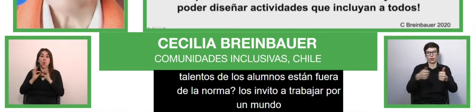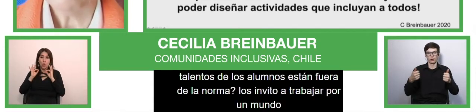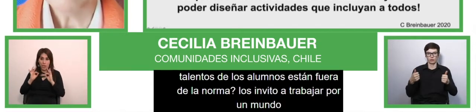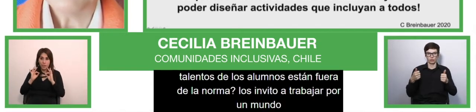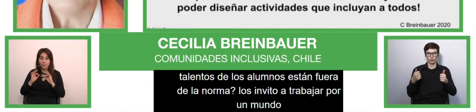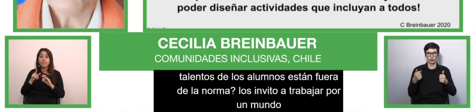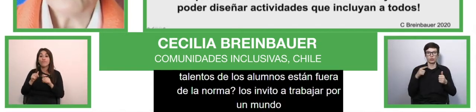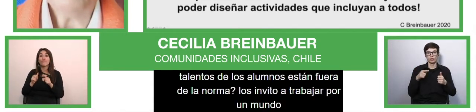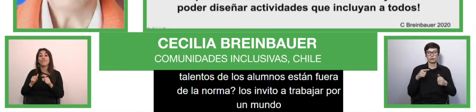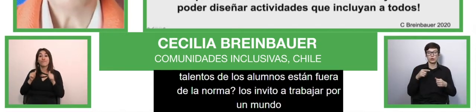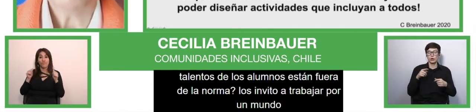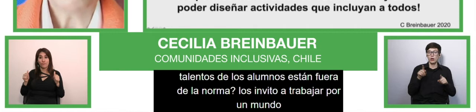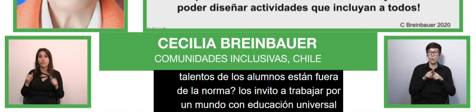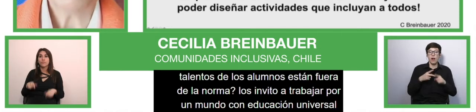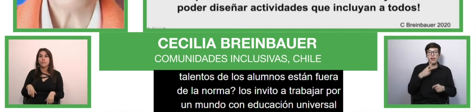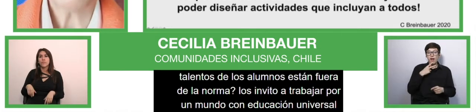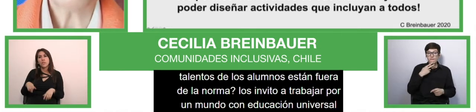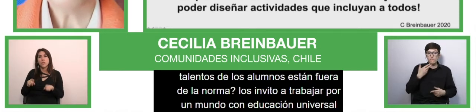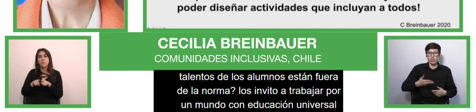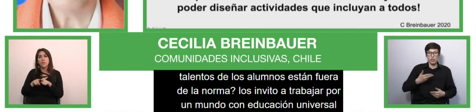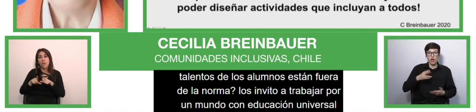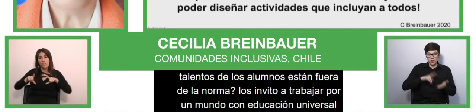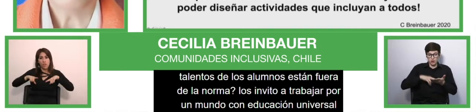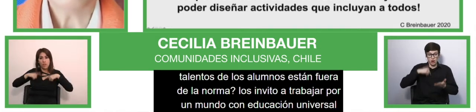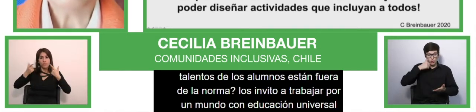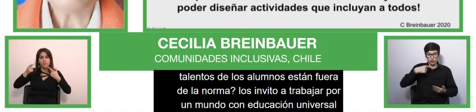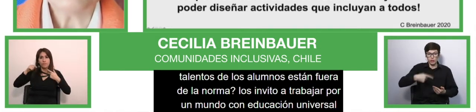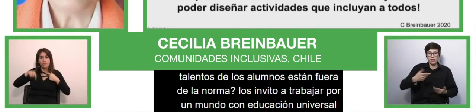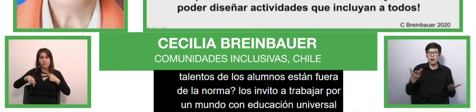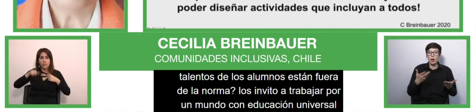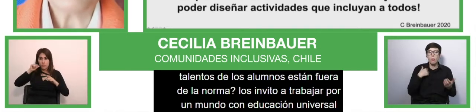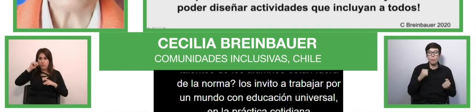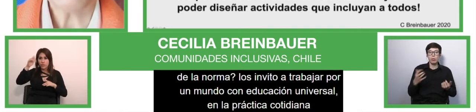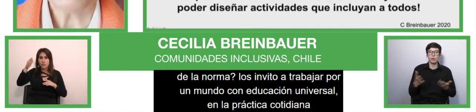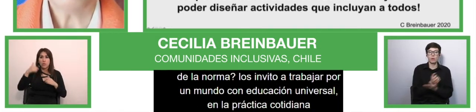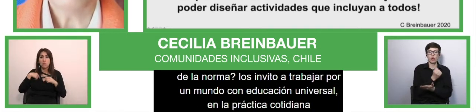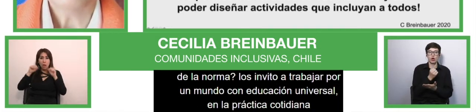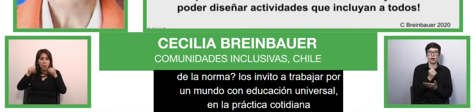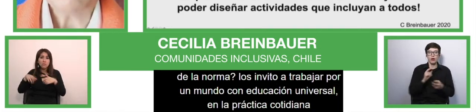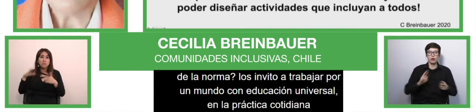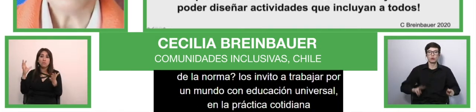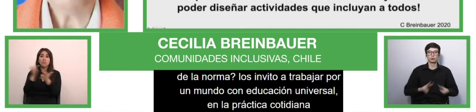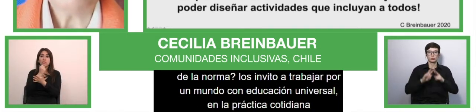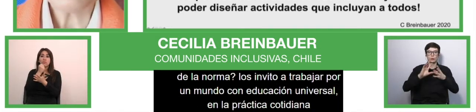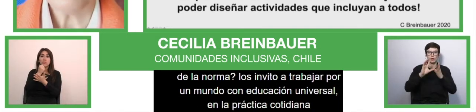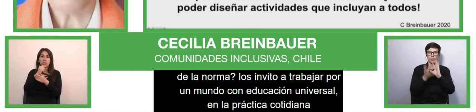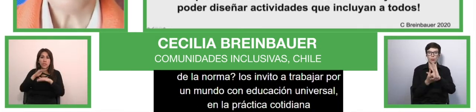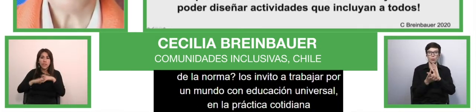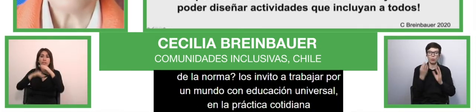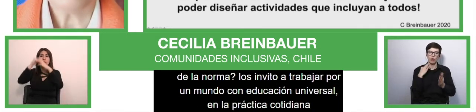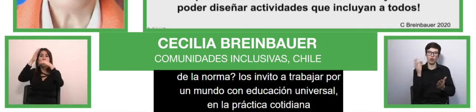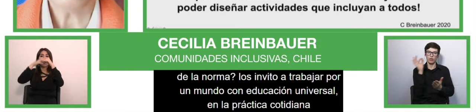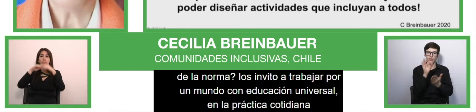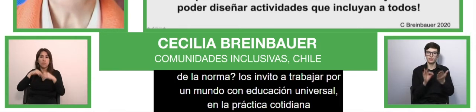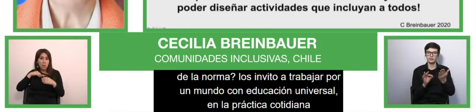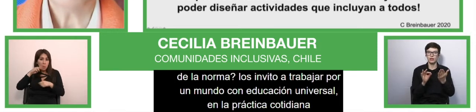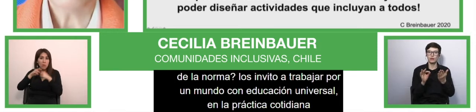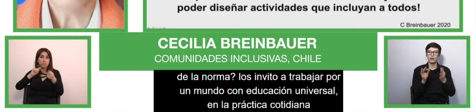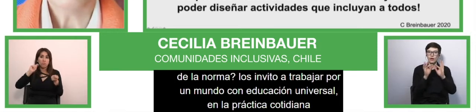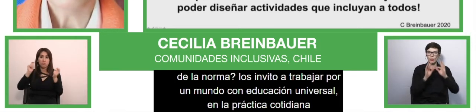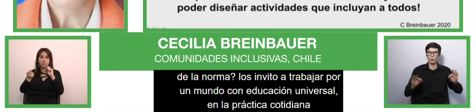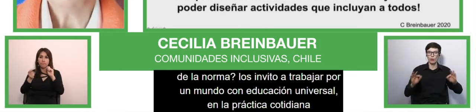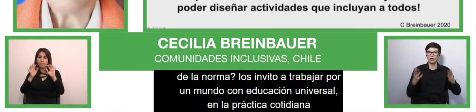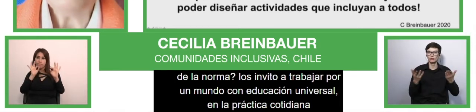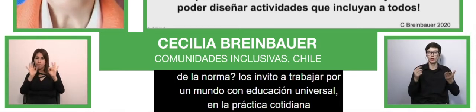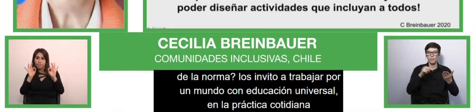cotidiana cómo podemos construir un mundo diseñando educación para el universo de los estudiantes